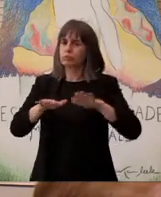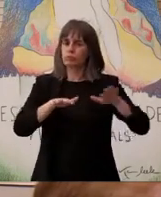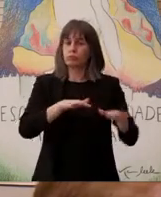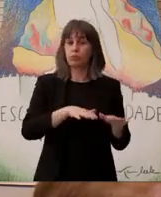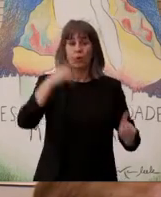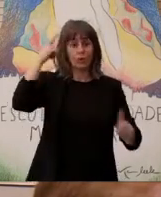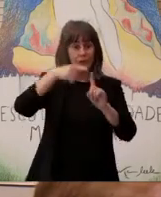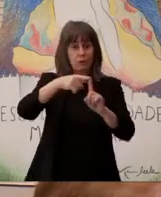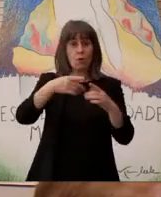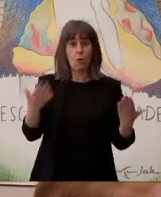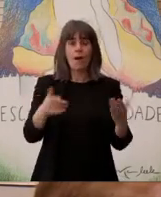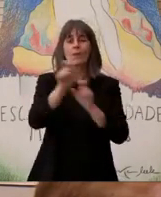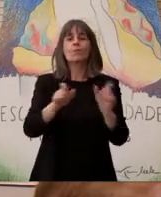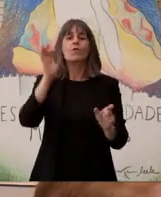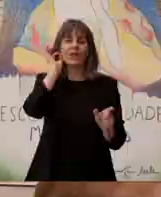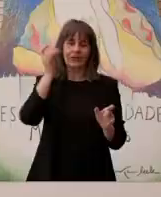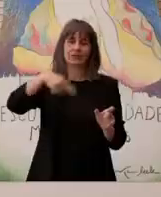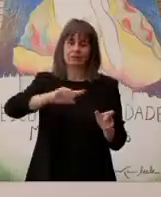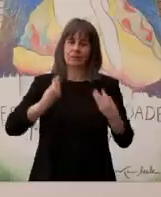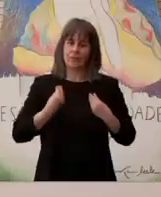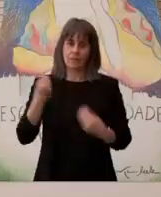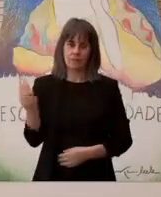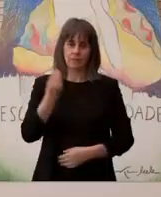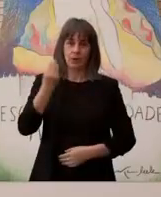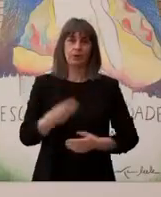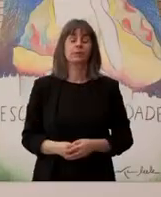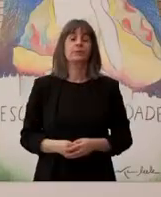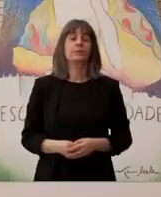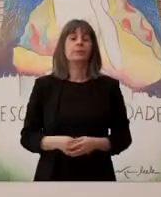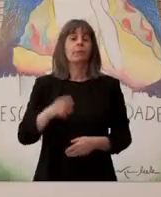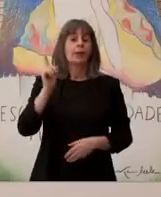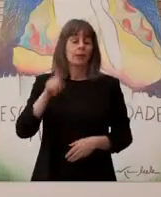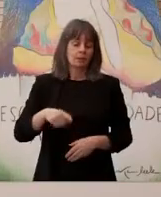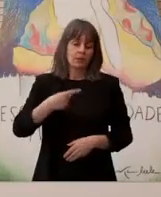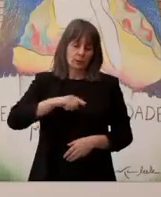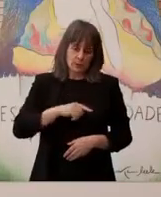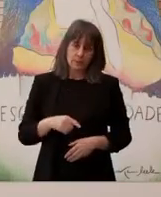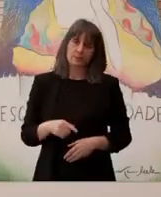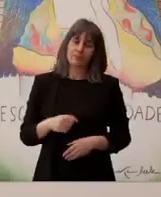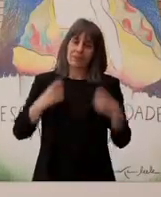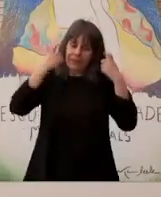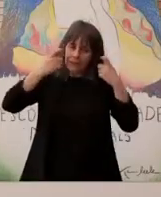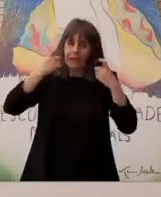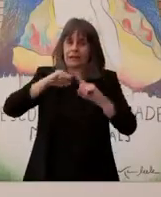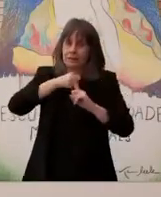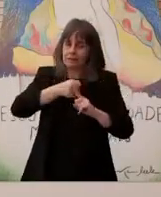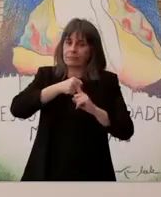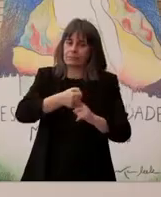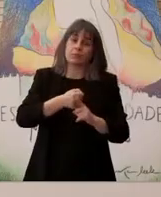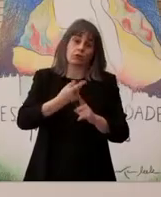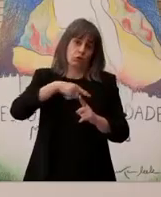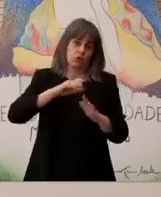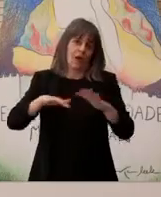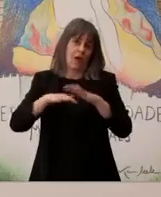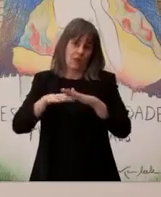conseguir que es tuvieran una mayor vida aparte de incidir la medida de lo posible y en esto creamos redes con resto das